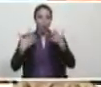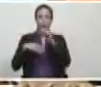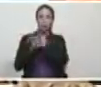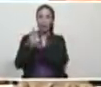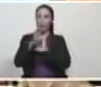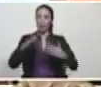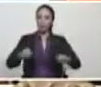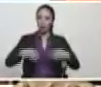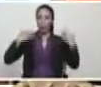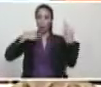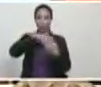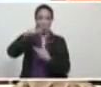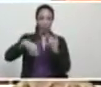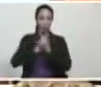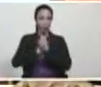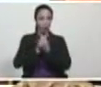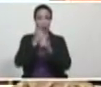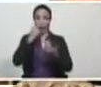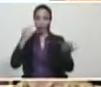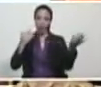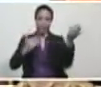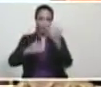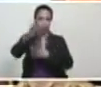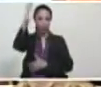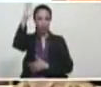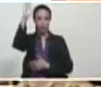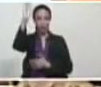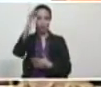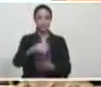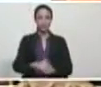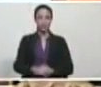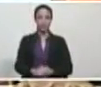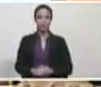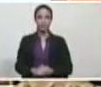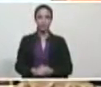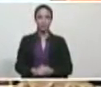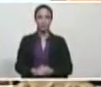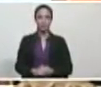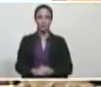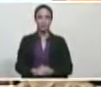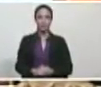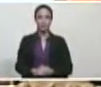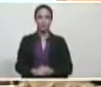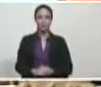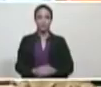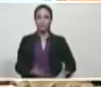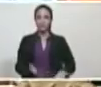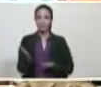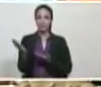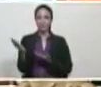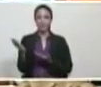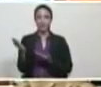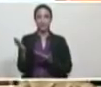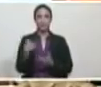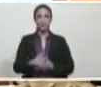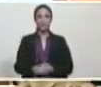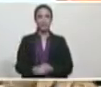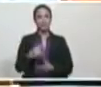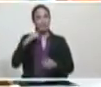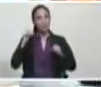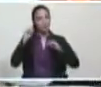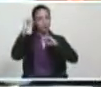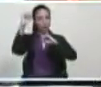y revolucionario, ¡hasta la victoria siempre, Venezuela! ¡Venceremos,